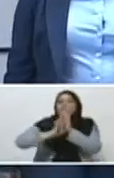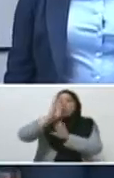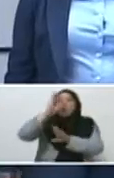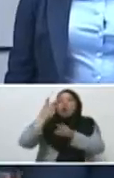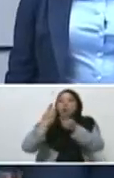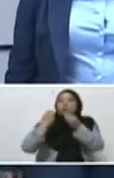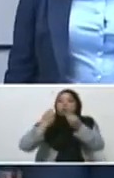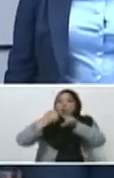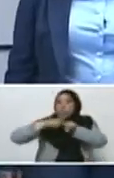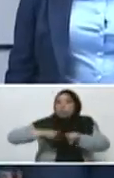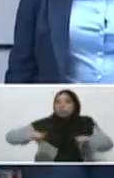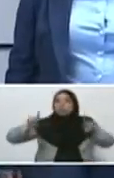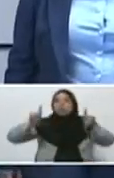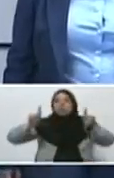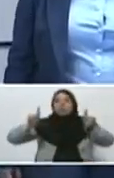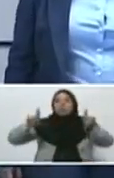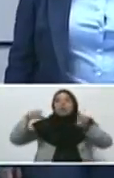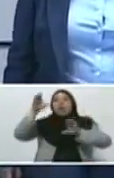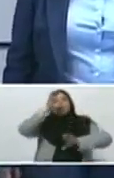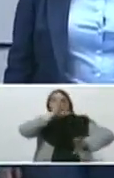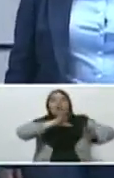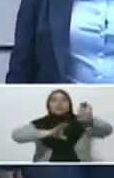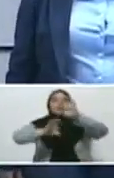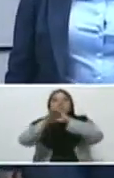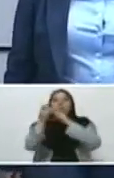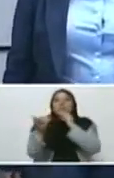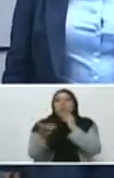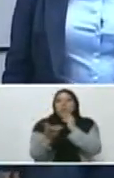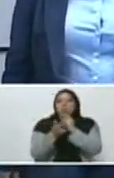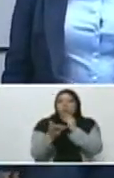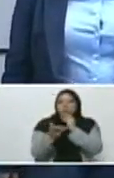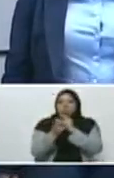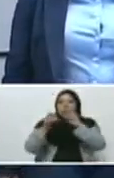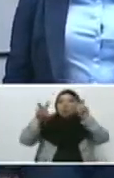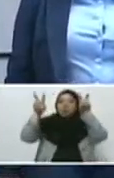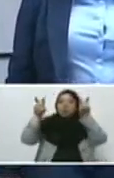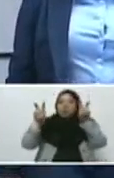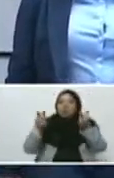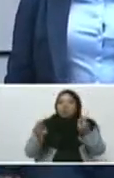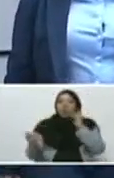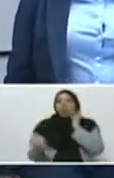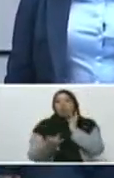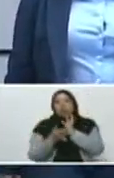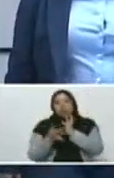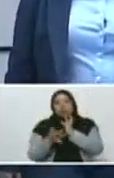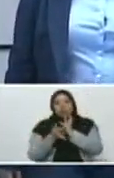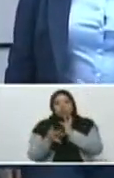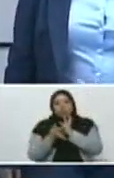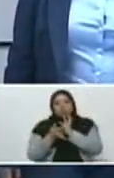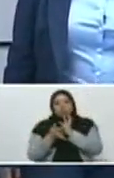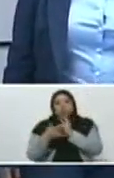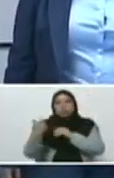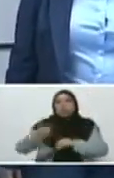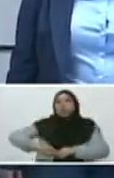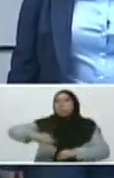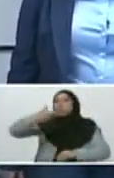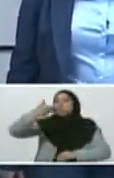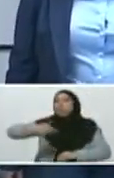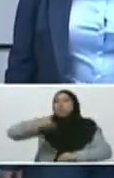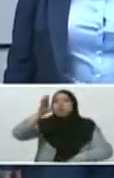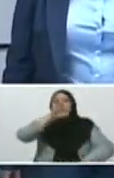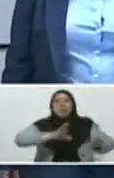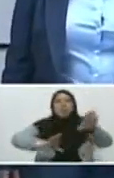aspectos, pero la ciencia, la innovación, la tecnología son elementos cruciales